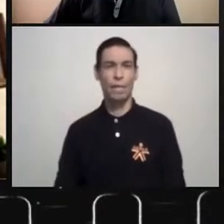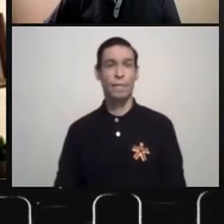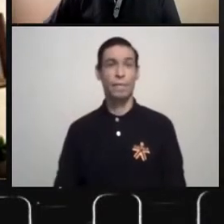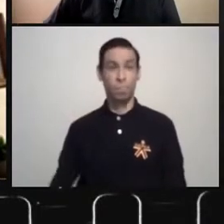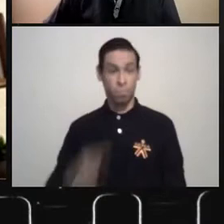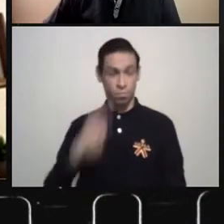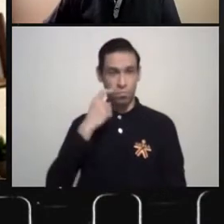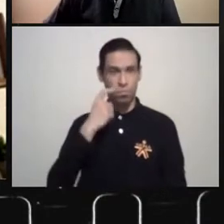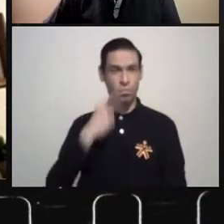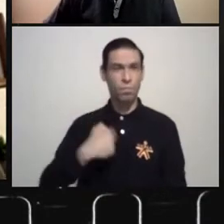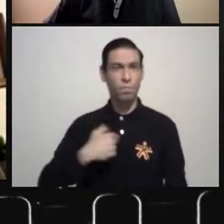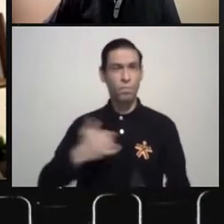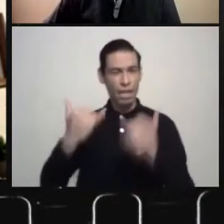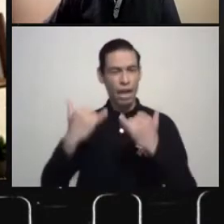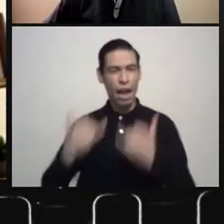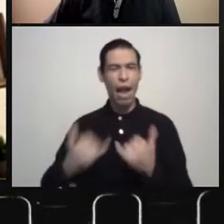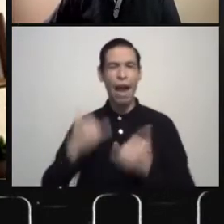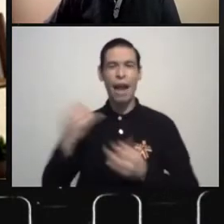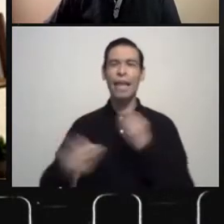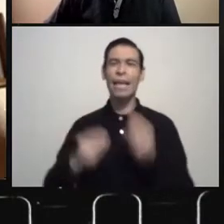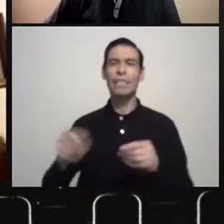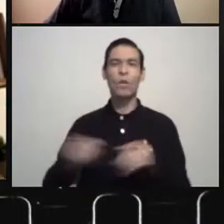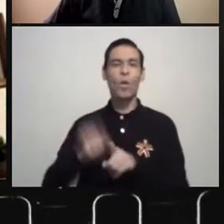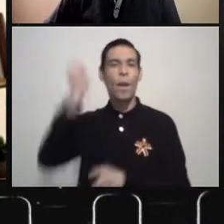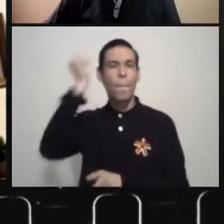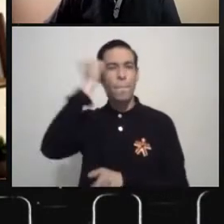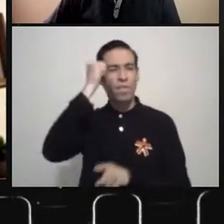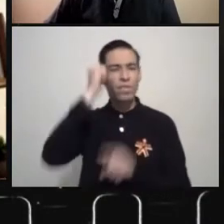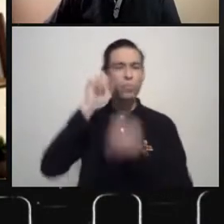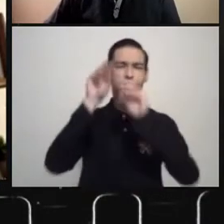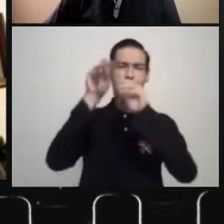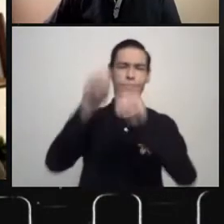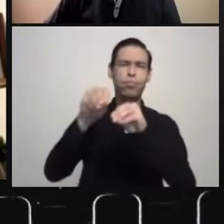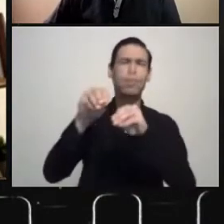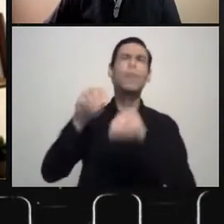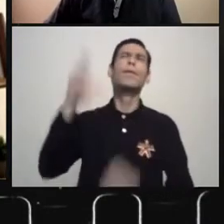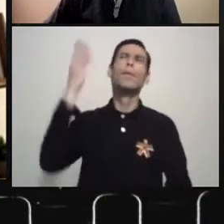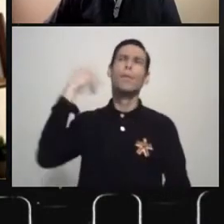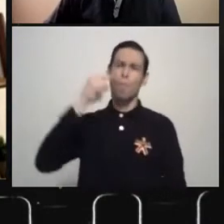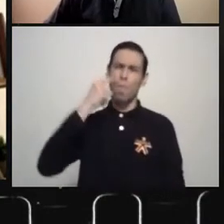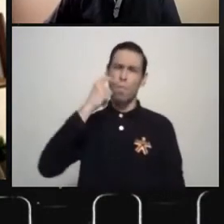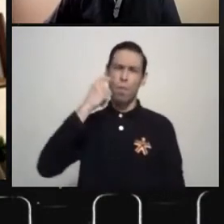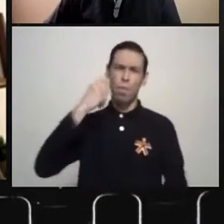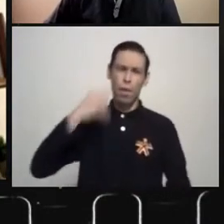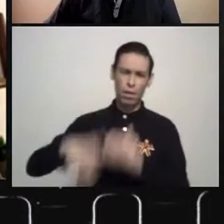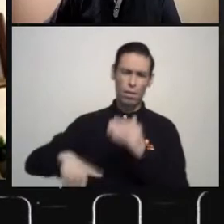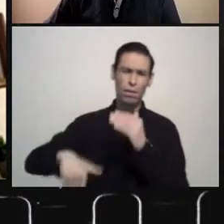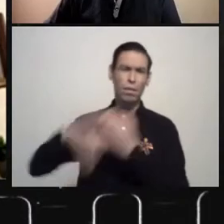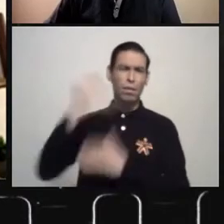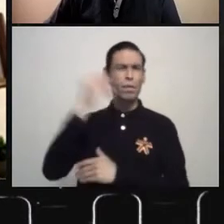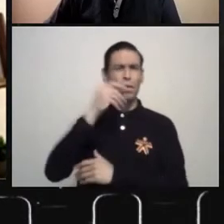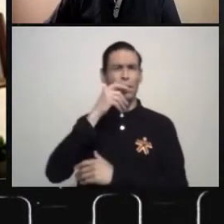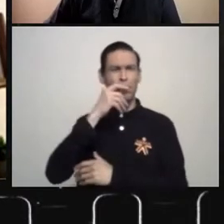está dando clases porque, pues imagínate, mi viejo arrancó en la televisión desde antes de que existiera el video, hermano. Mi papá hacía